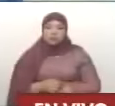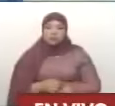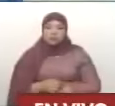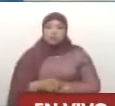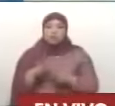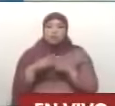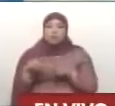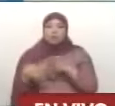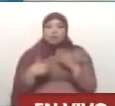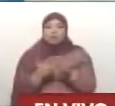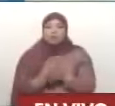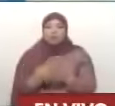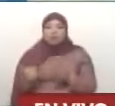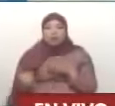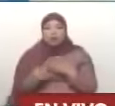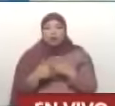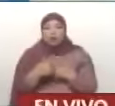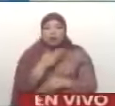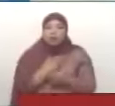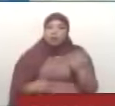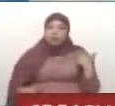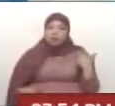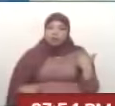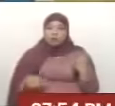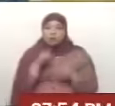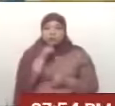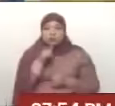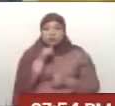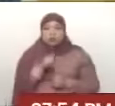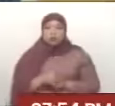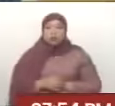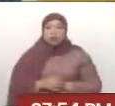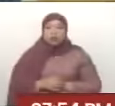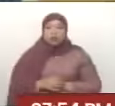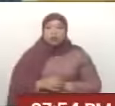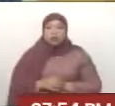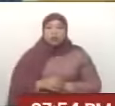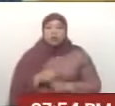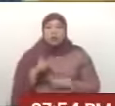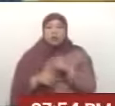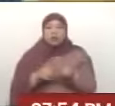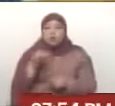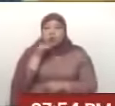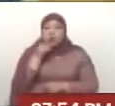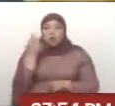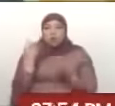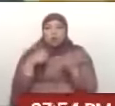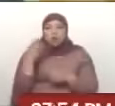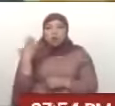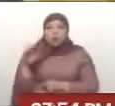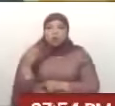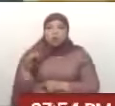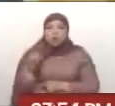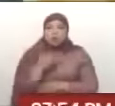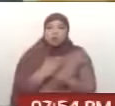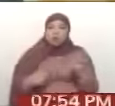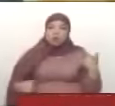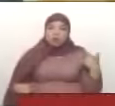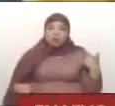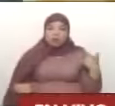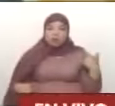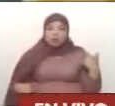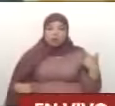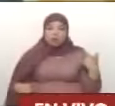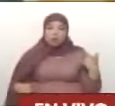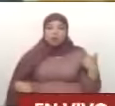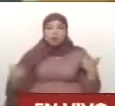Todo apunta que el asesinato del presidente Jovenel por parte de sicarios colombianos fue precisamente